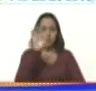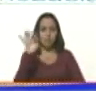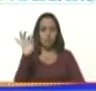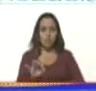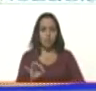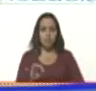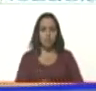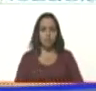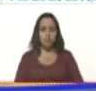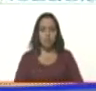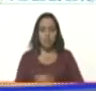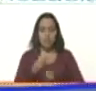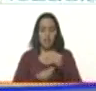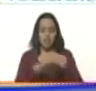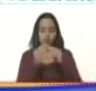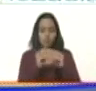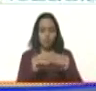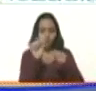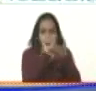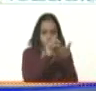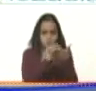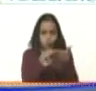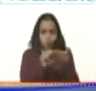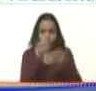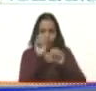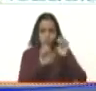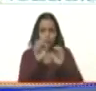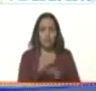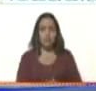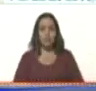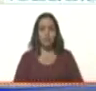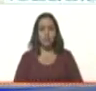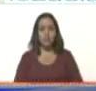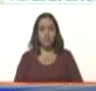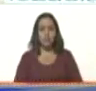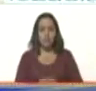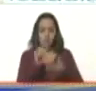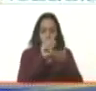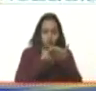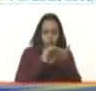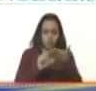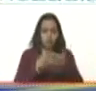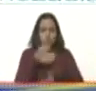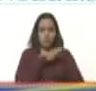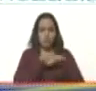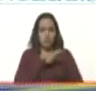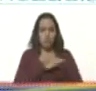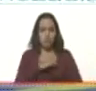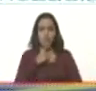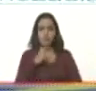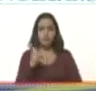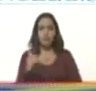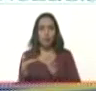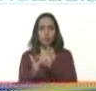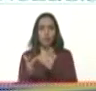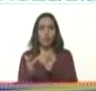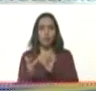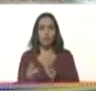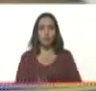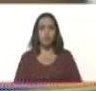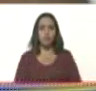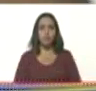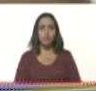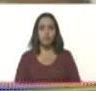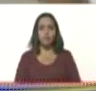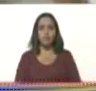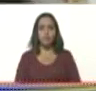territorio cartografiado, 100% cartografía social. Adelante, Rodolfo Marcos Torres.